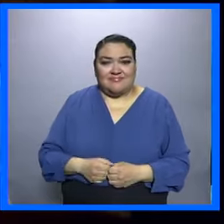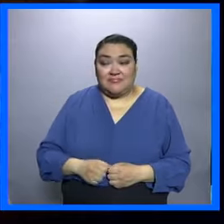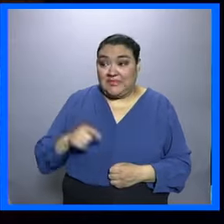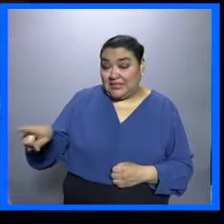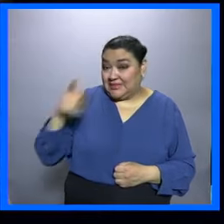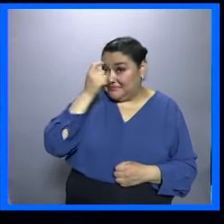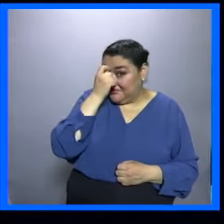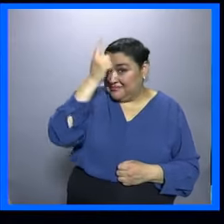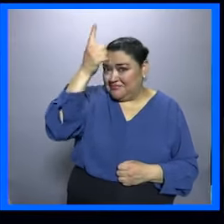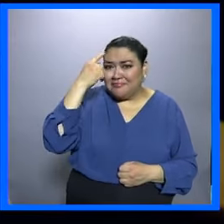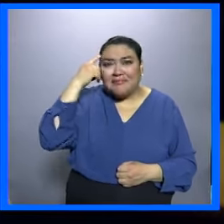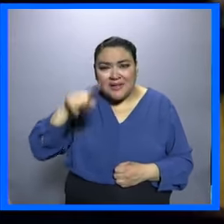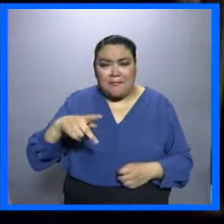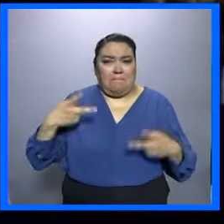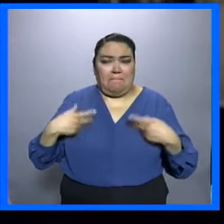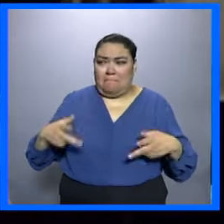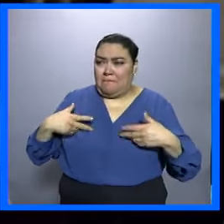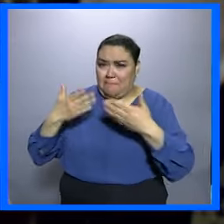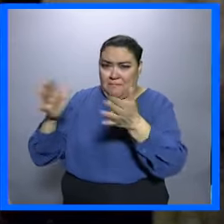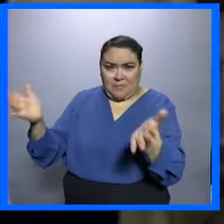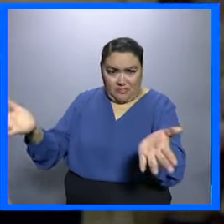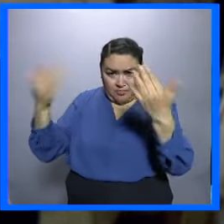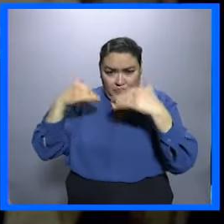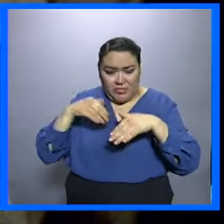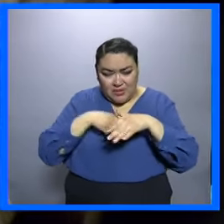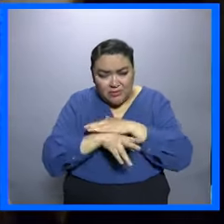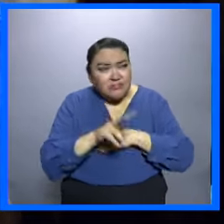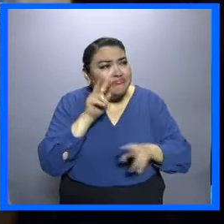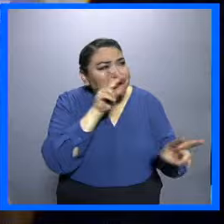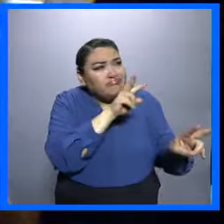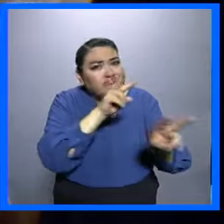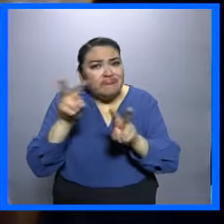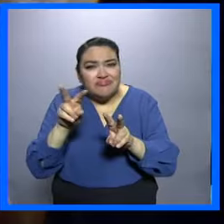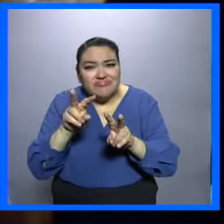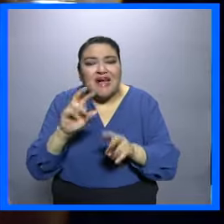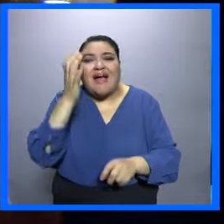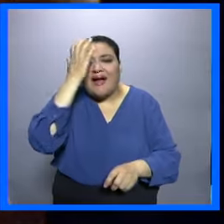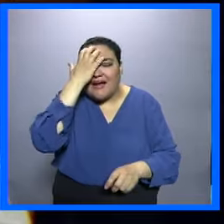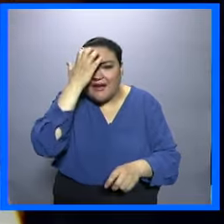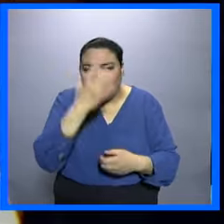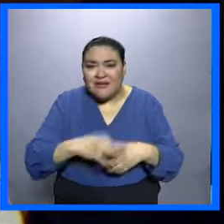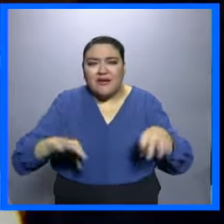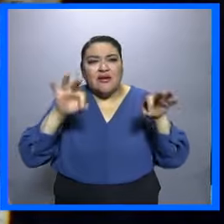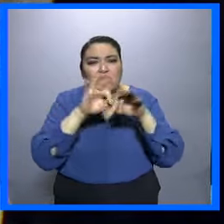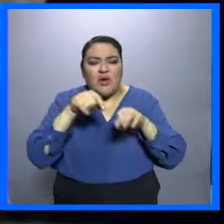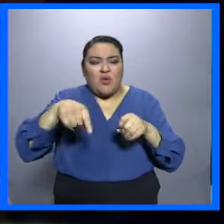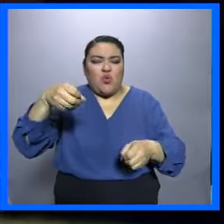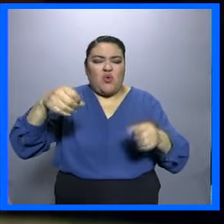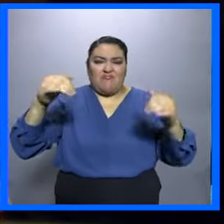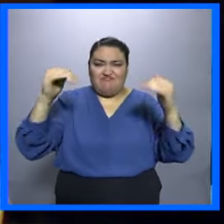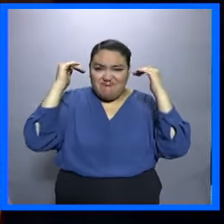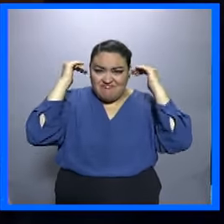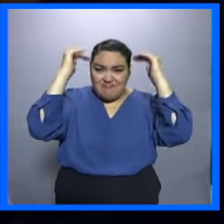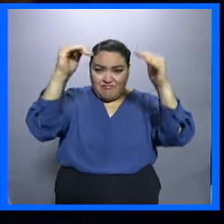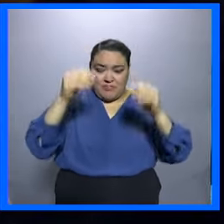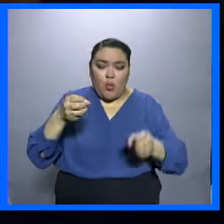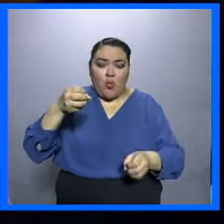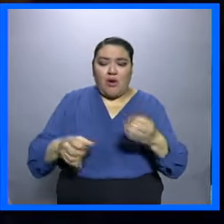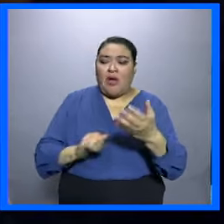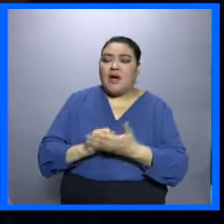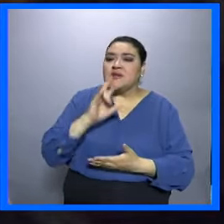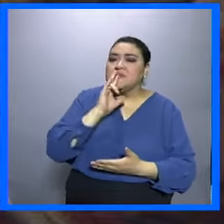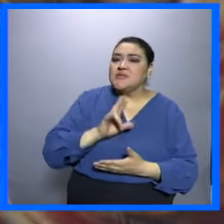iniciativa que pretende acercar a la población a la justicia y hacerla suya, que conozca la importancia de su alto tribunal y de las resoluciones que